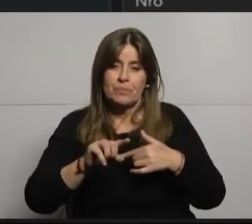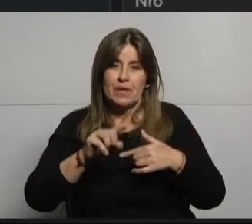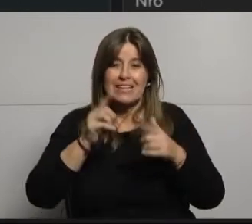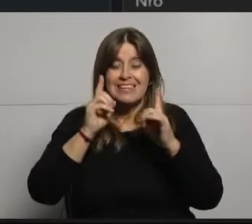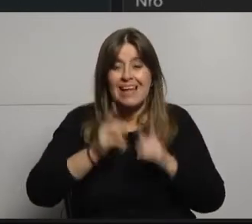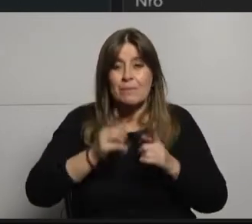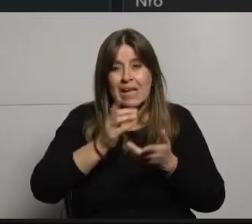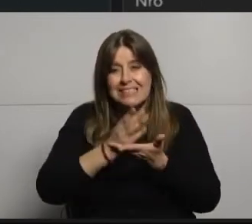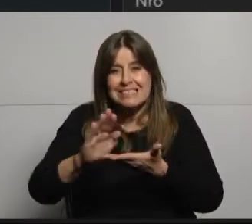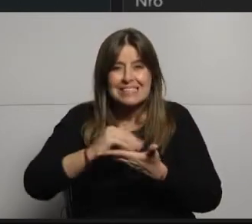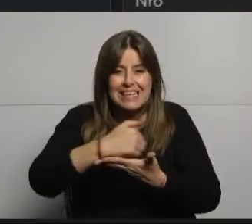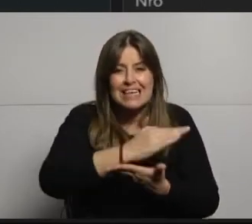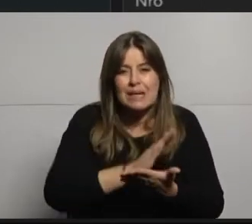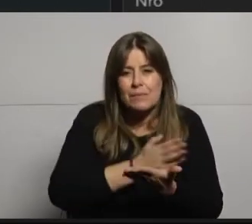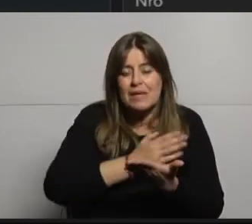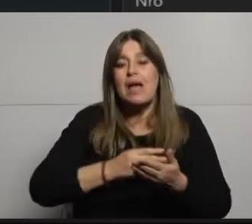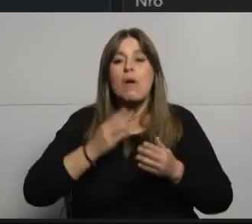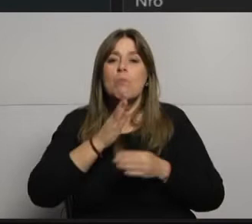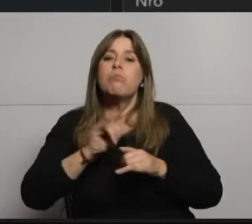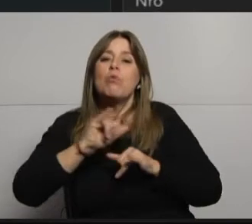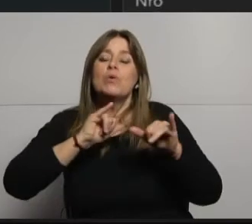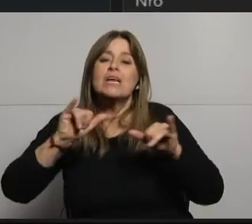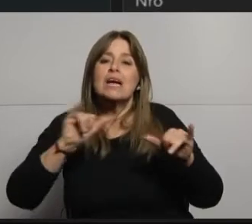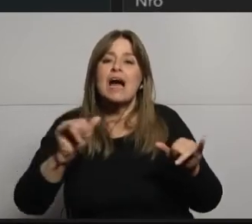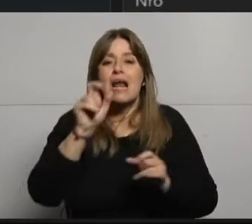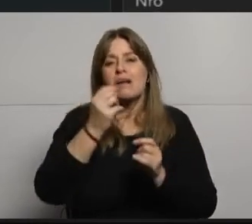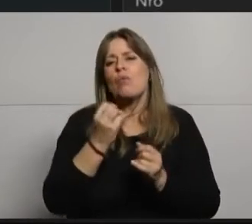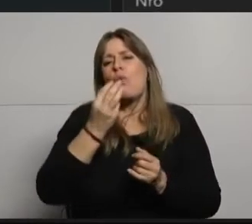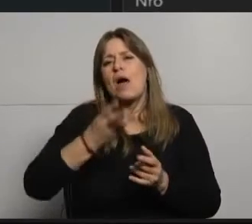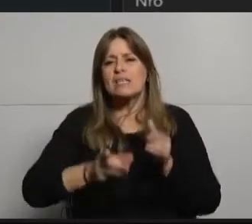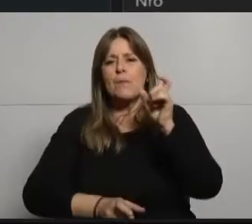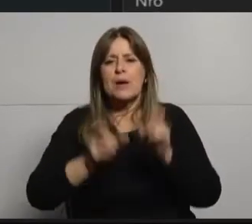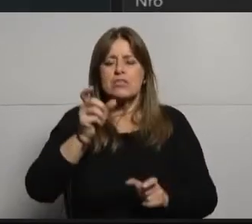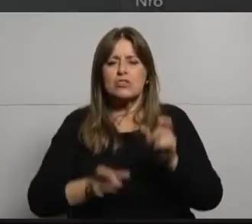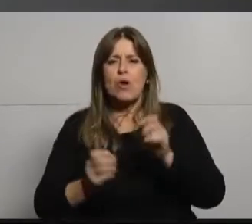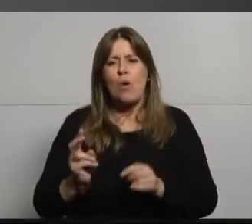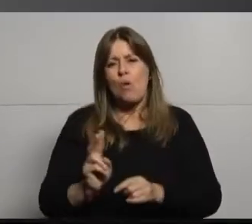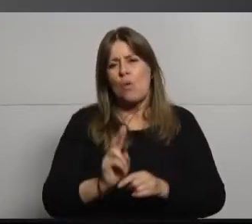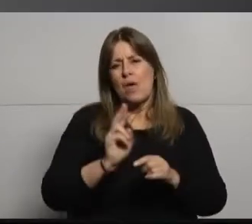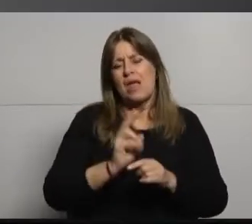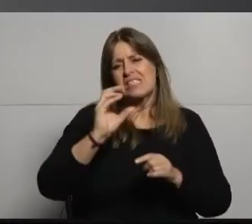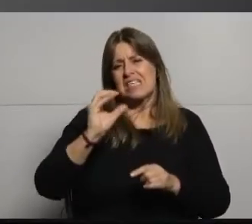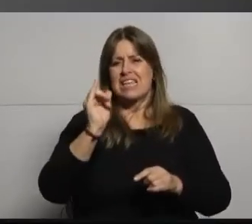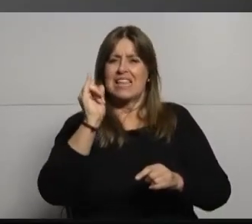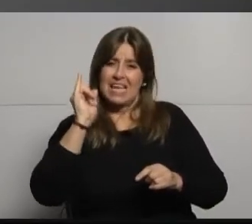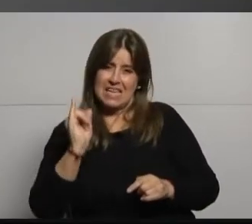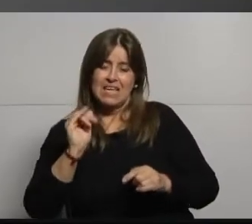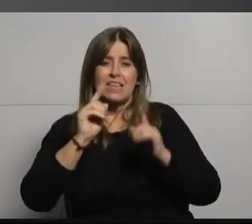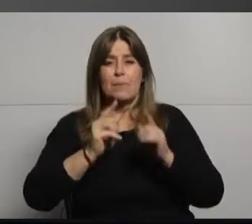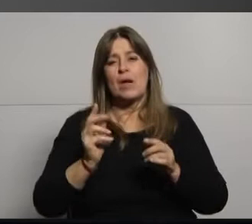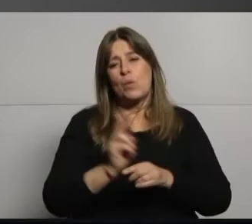se discrimina y se publica la cantidad de personas que están en cuidados intensivos y en cuidados